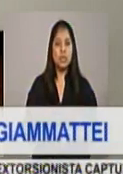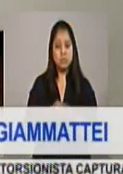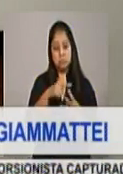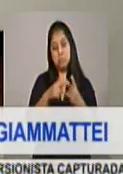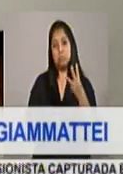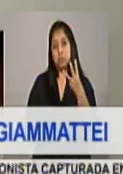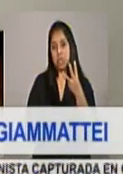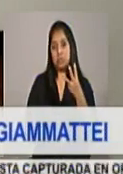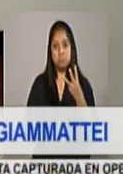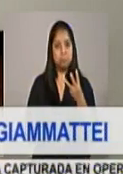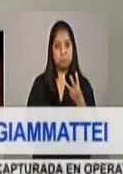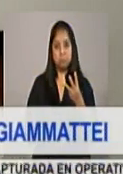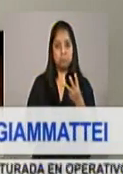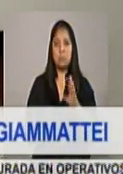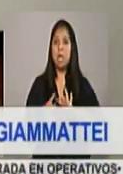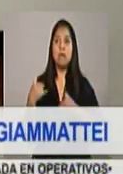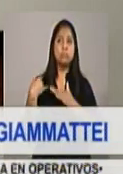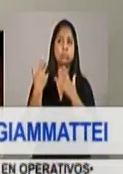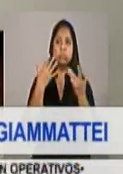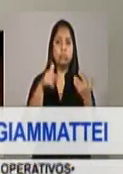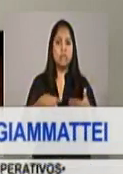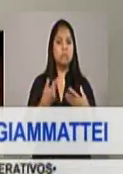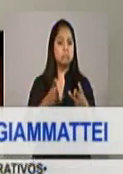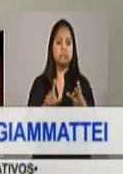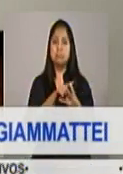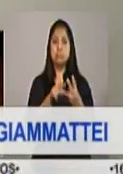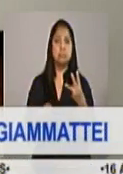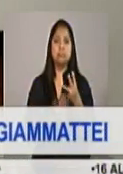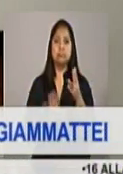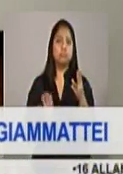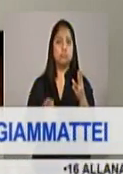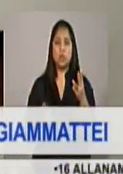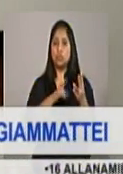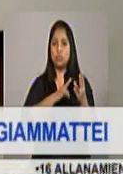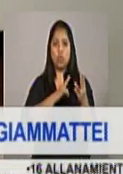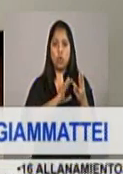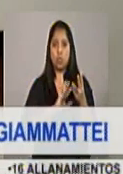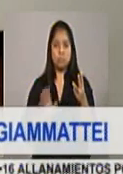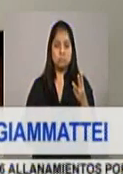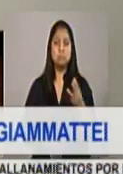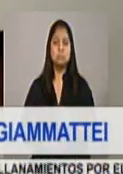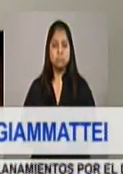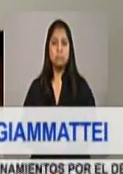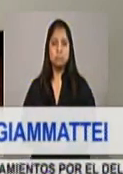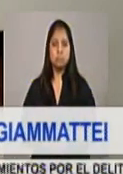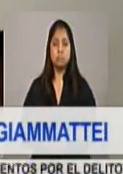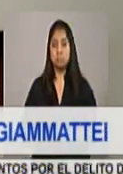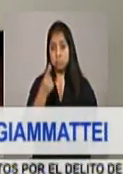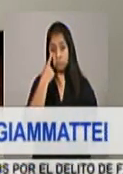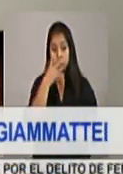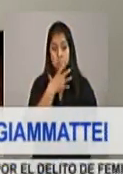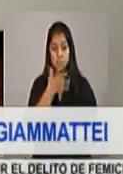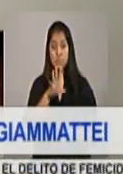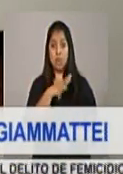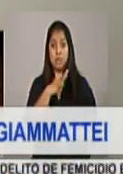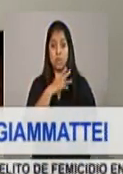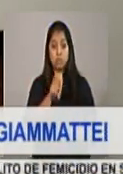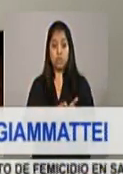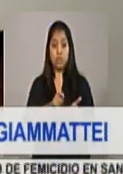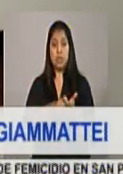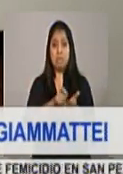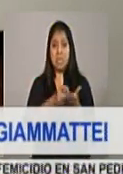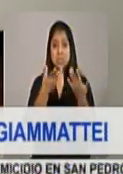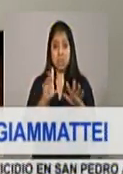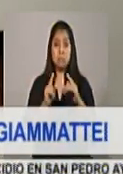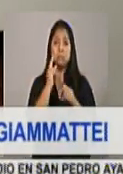día de hoy son los funcionarios, digamos, de primer nivel que tenemos la evidencia científica por medio